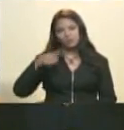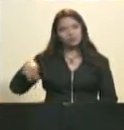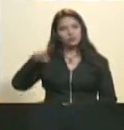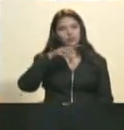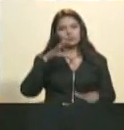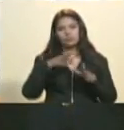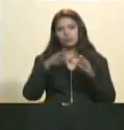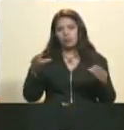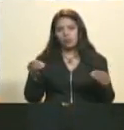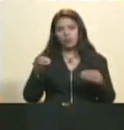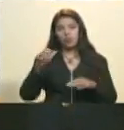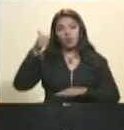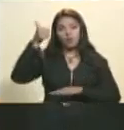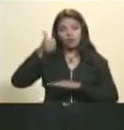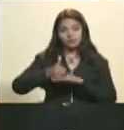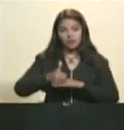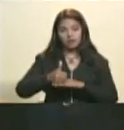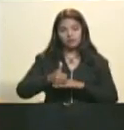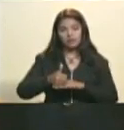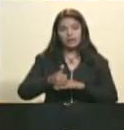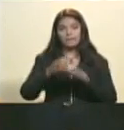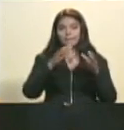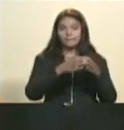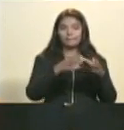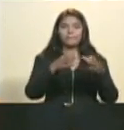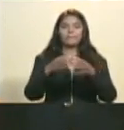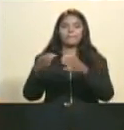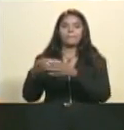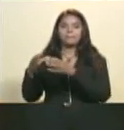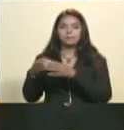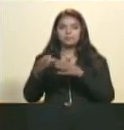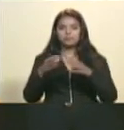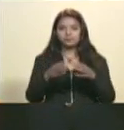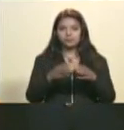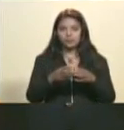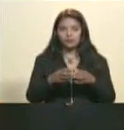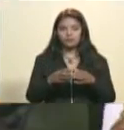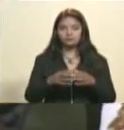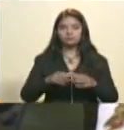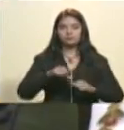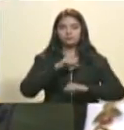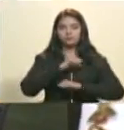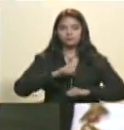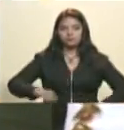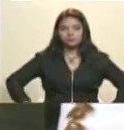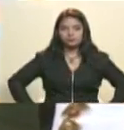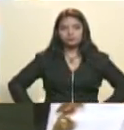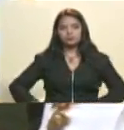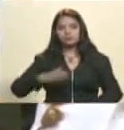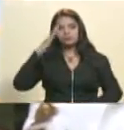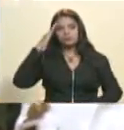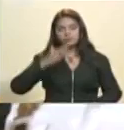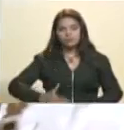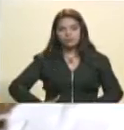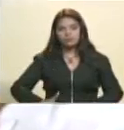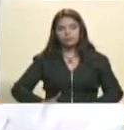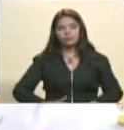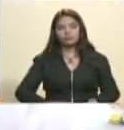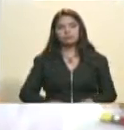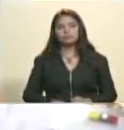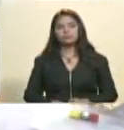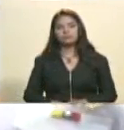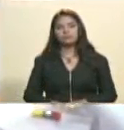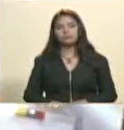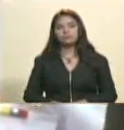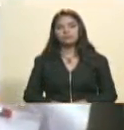almirantes comandantes de los componentes de nuestra Fuerza Armada Nacional Bolivariana, el Ejército Bolivariano,